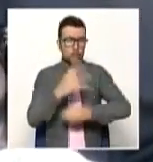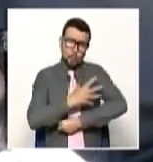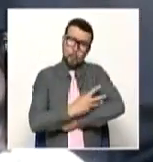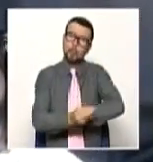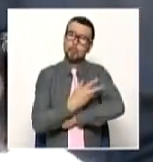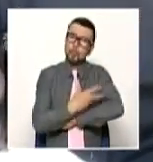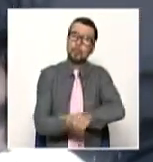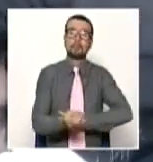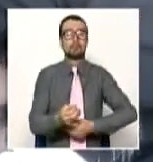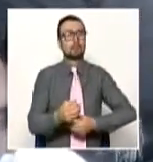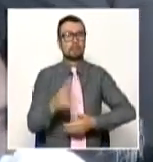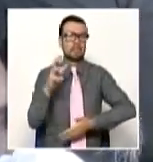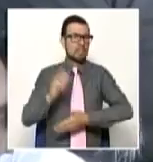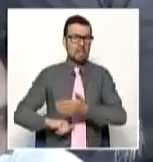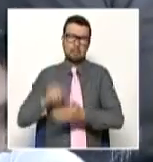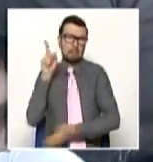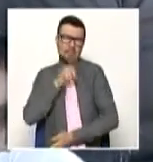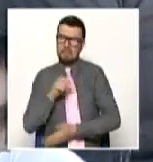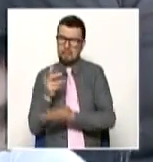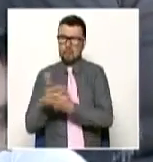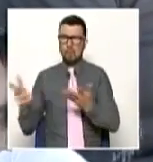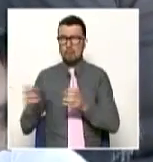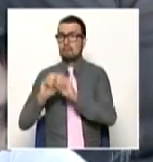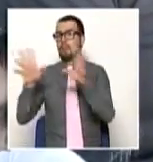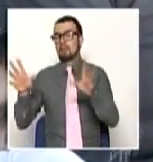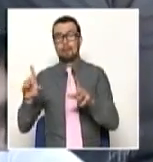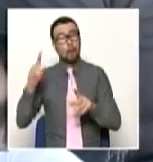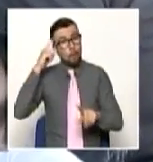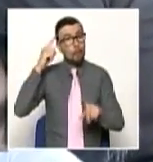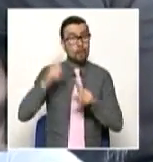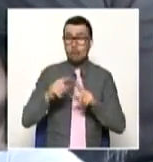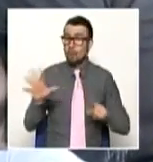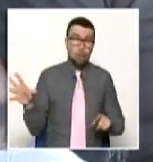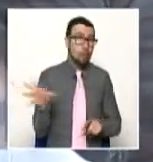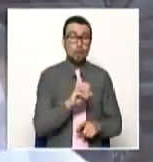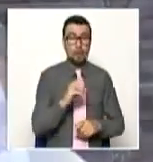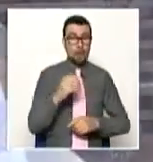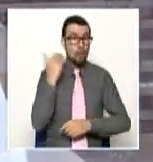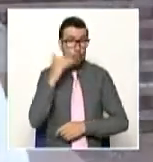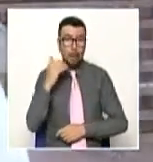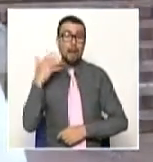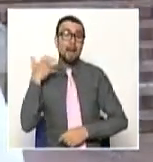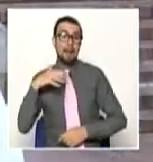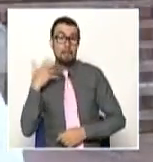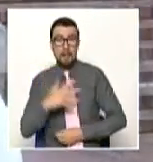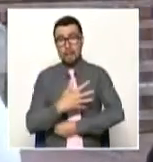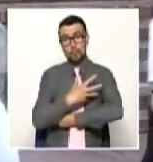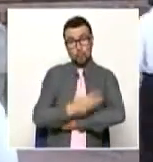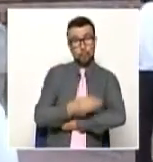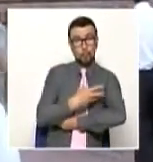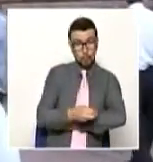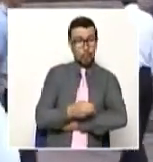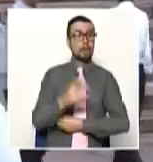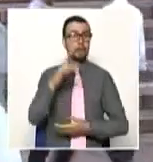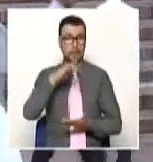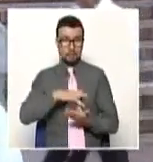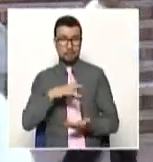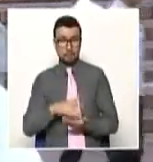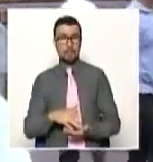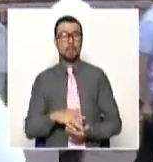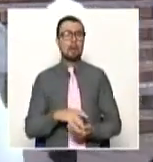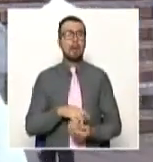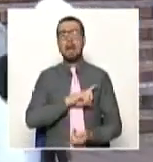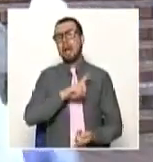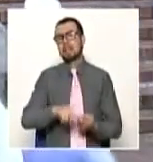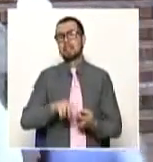derribamos mitos. La idea es que todas las mamis de la ciudad de Armenia que lacten a sus bebés pueden tener desde recién nacidos hasta 2,